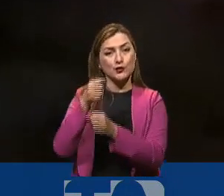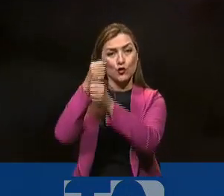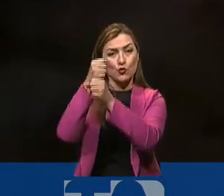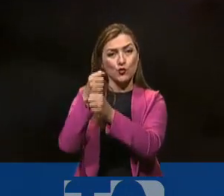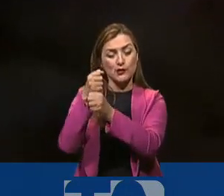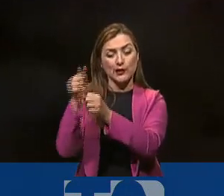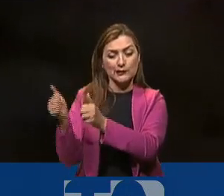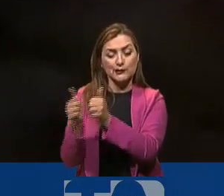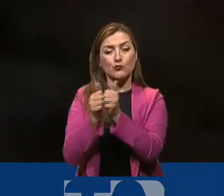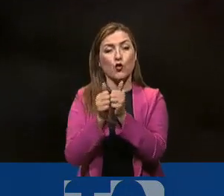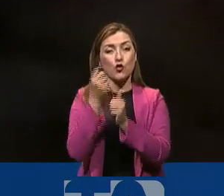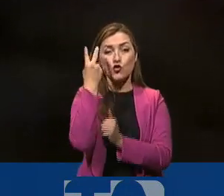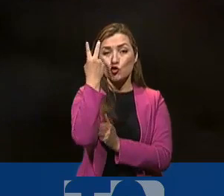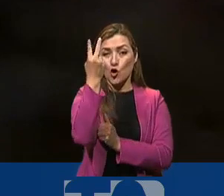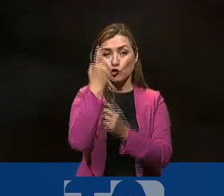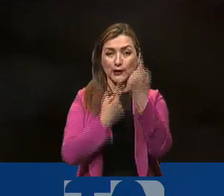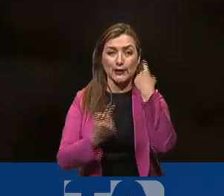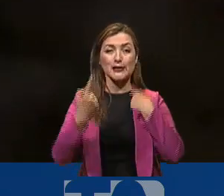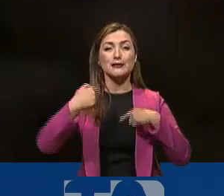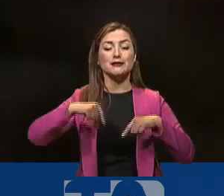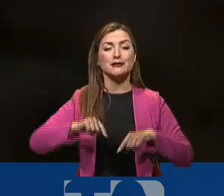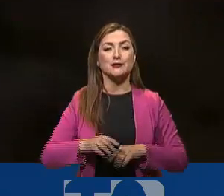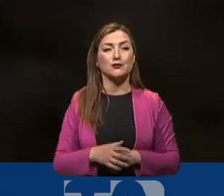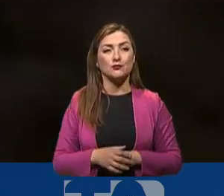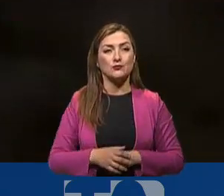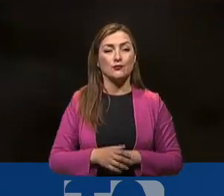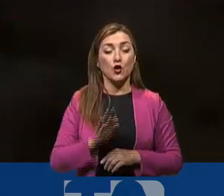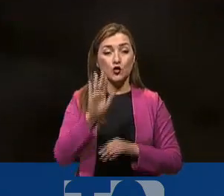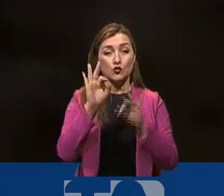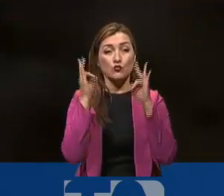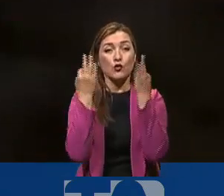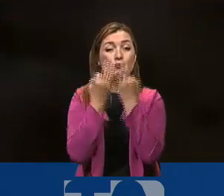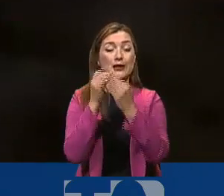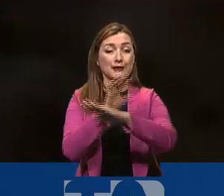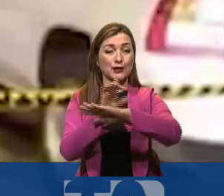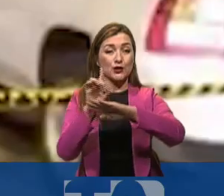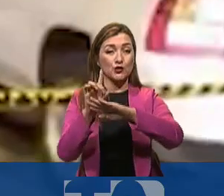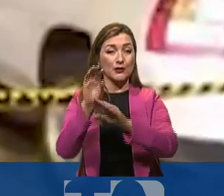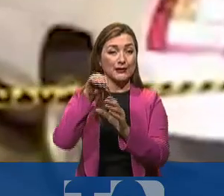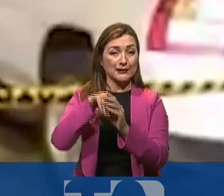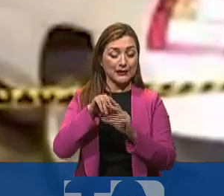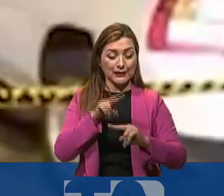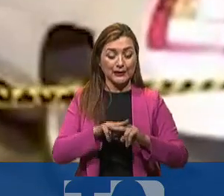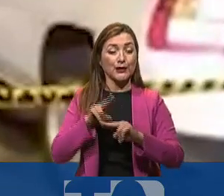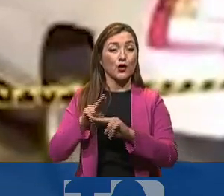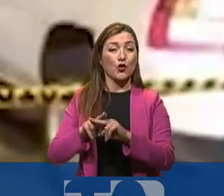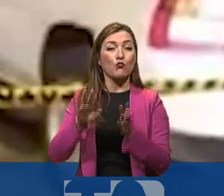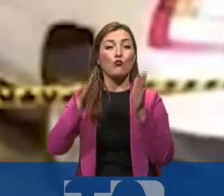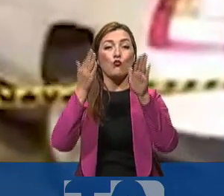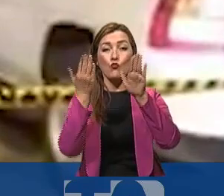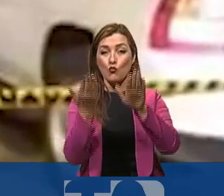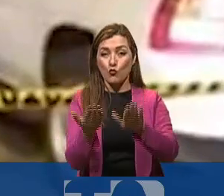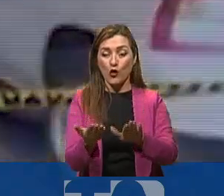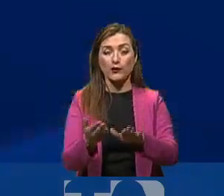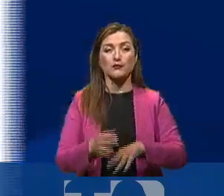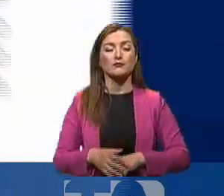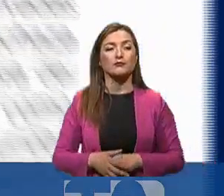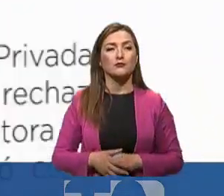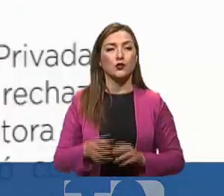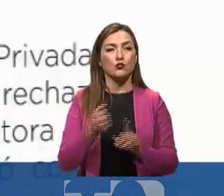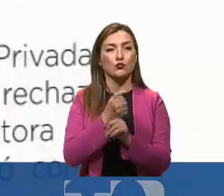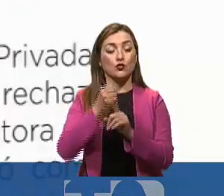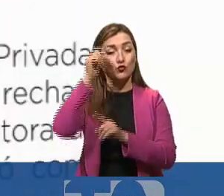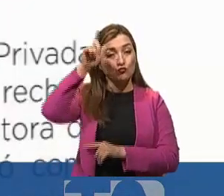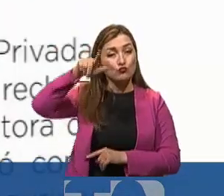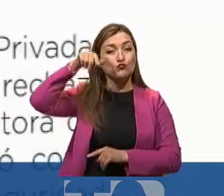Seguridad Penitenciaria. Sin embargo, fallecieron 2 familiares de la directora, quienes estaban con ella. Tras este hecho violento,